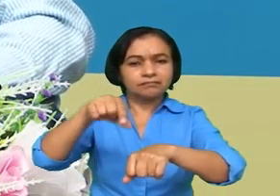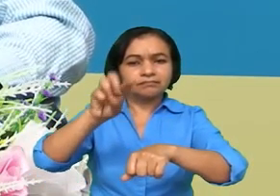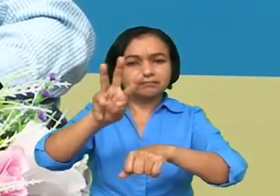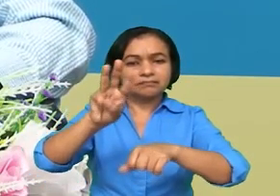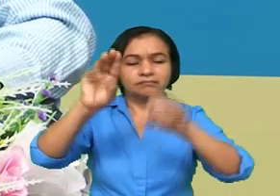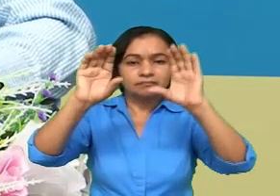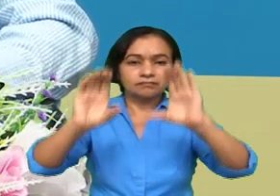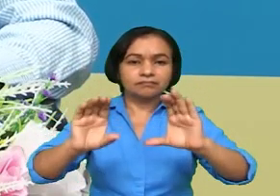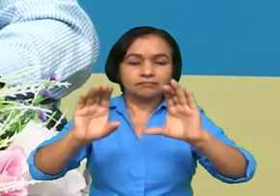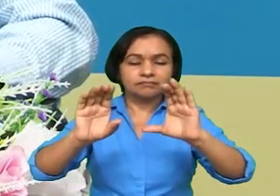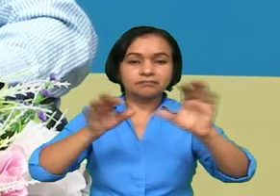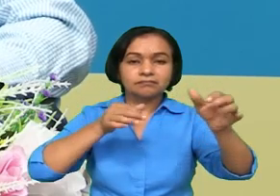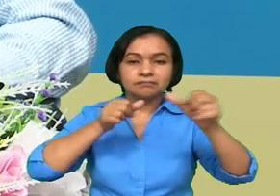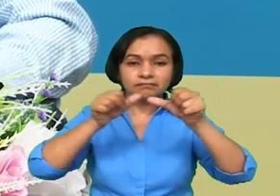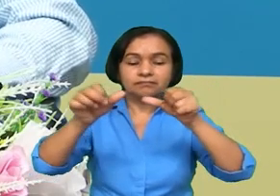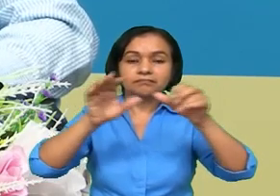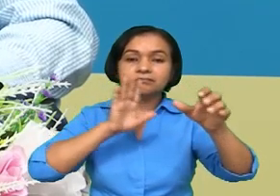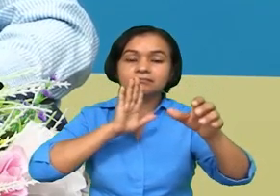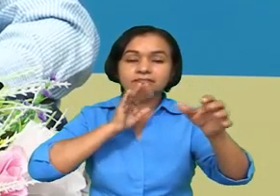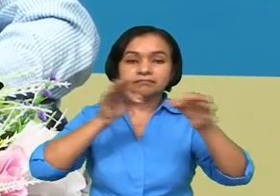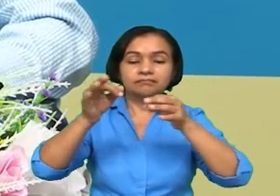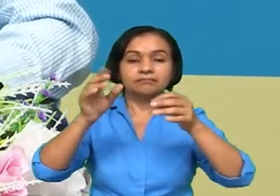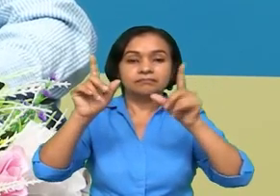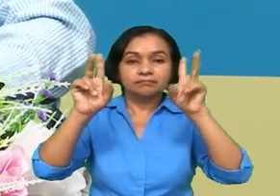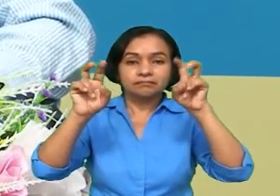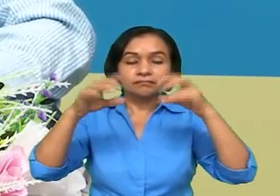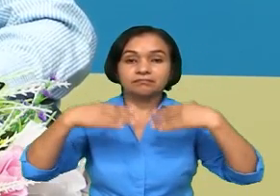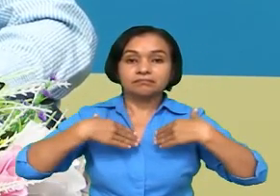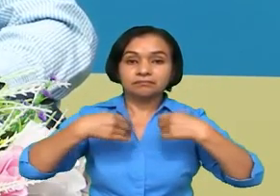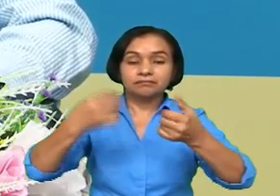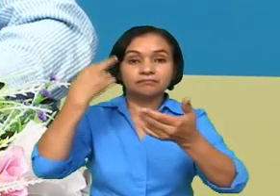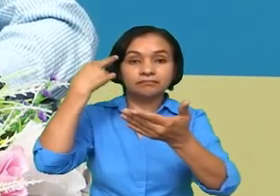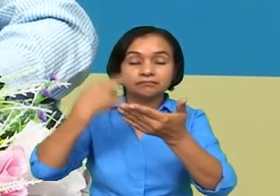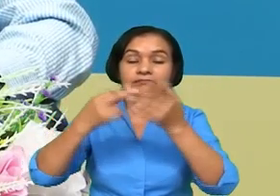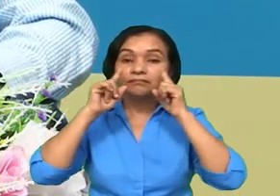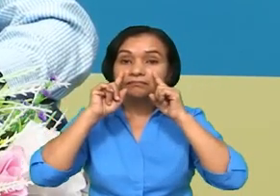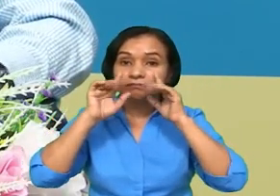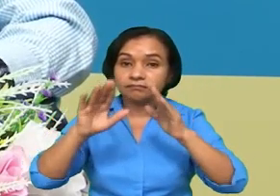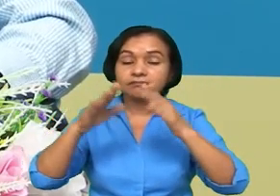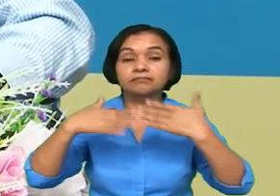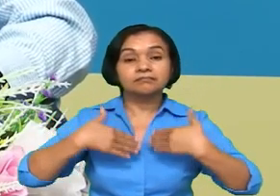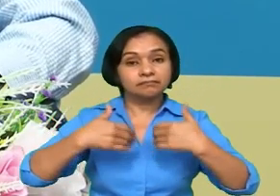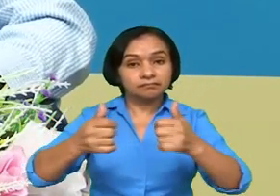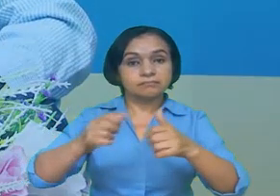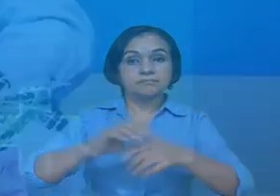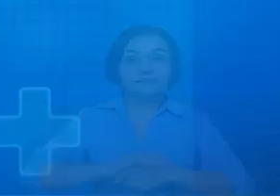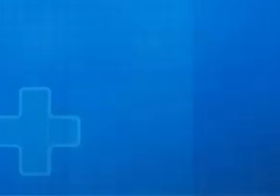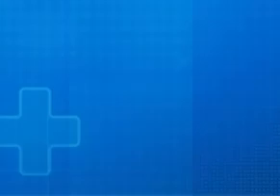3 de la tarde, para seguir conversando sobre temas de salud. Recuerde que prevenir también es salud.